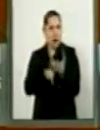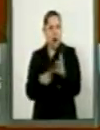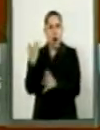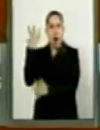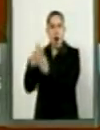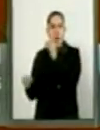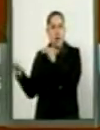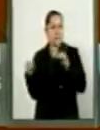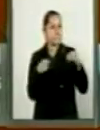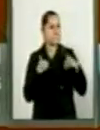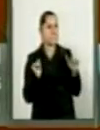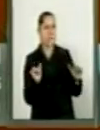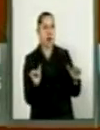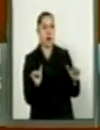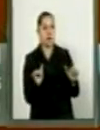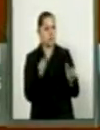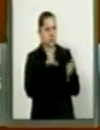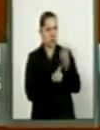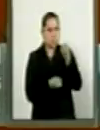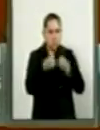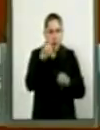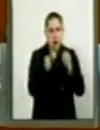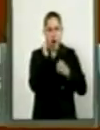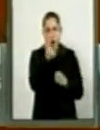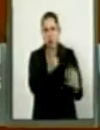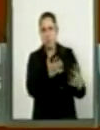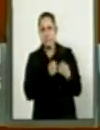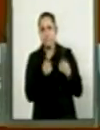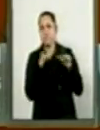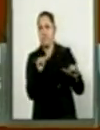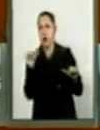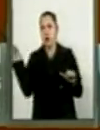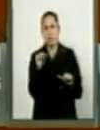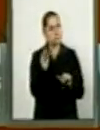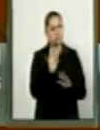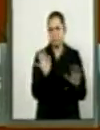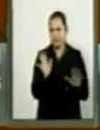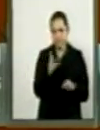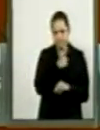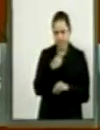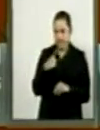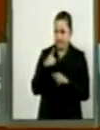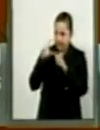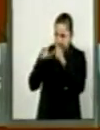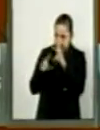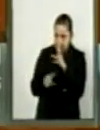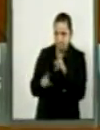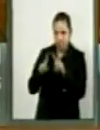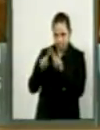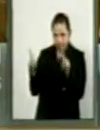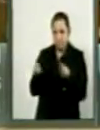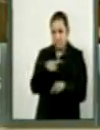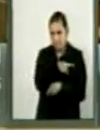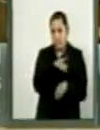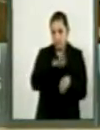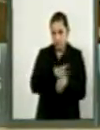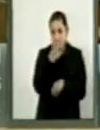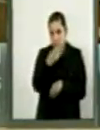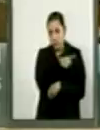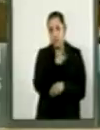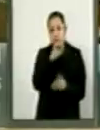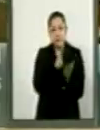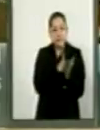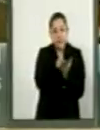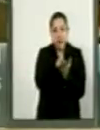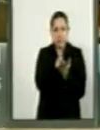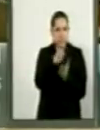justicia. Y es por eso que hablamos de una reforma sustantiva, con la capacidad para reconocer un derecho humano y,